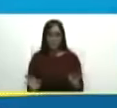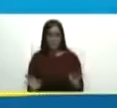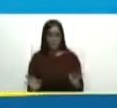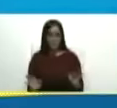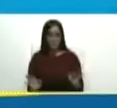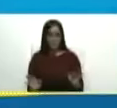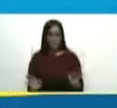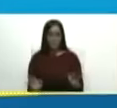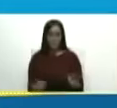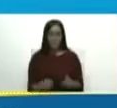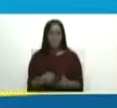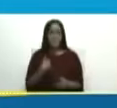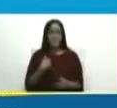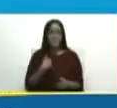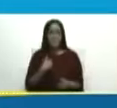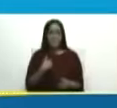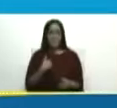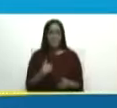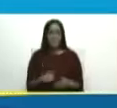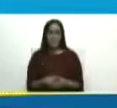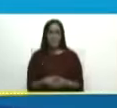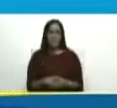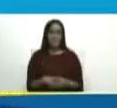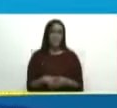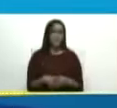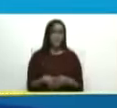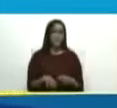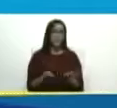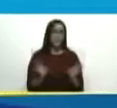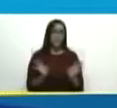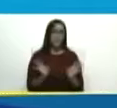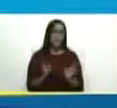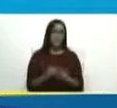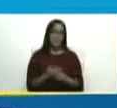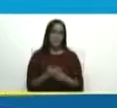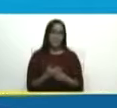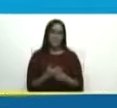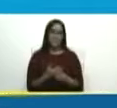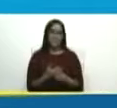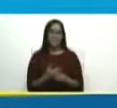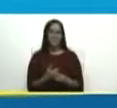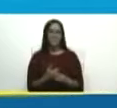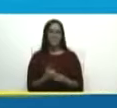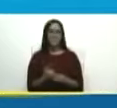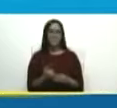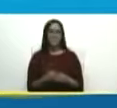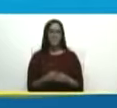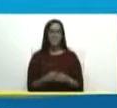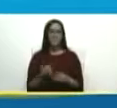tengo mi teléfono y yo contesto los mensajes que ustedes me escriben en tiempo real o miento.